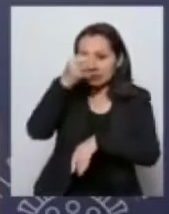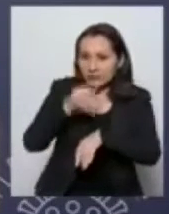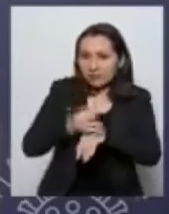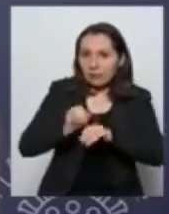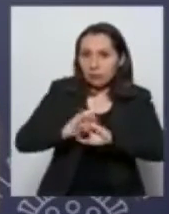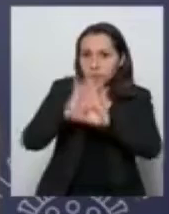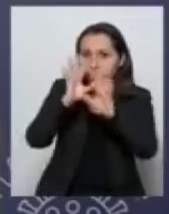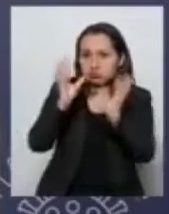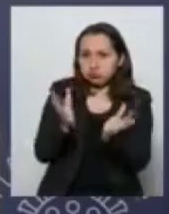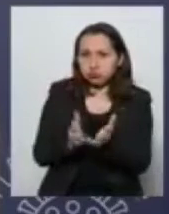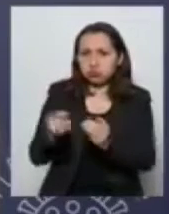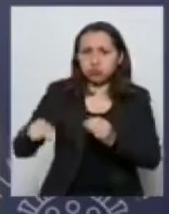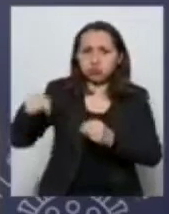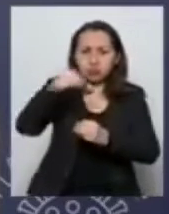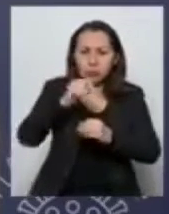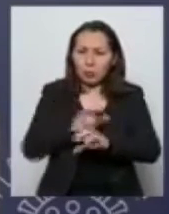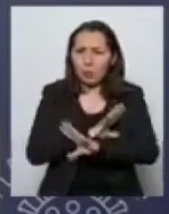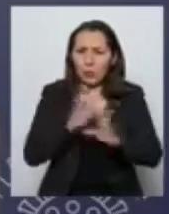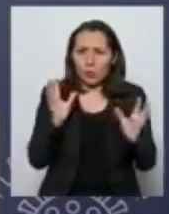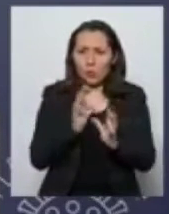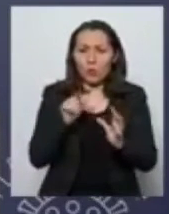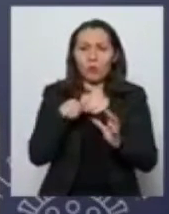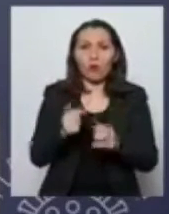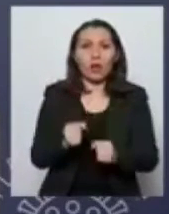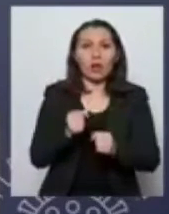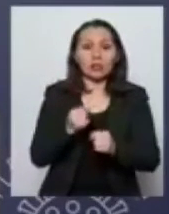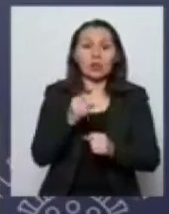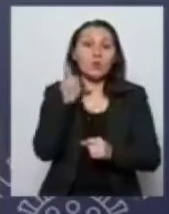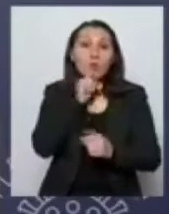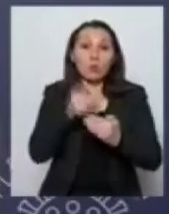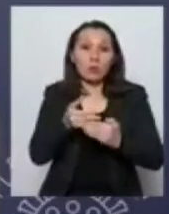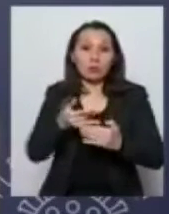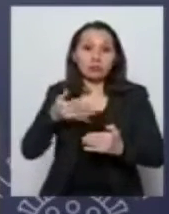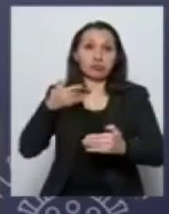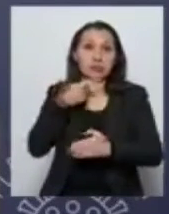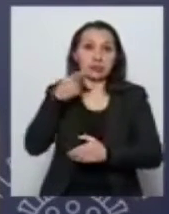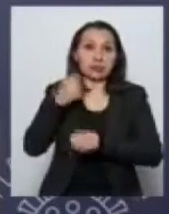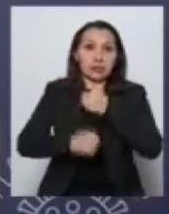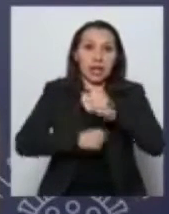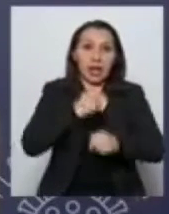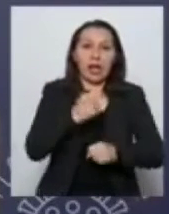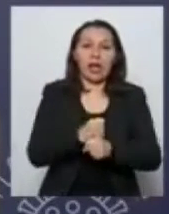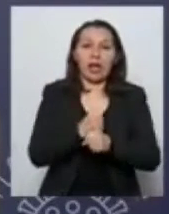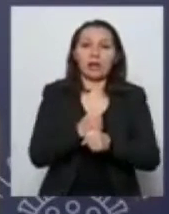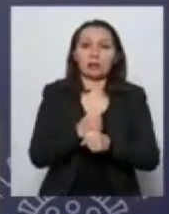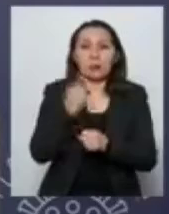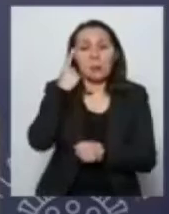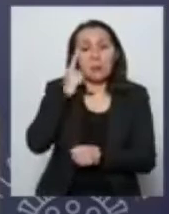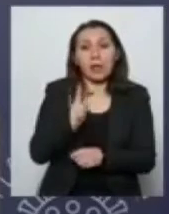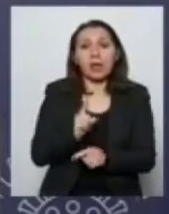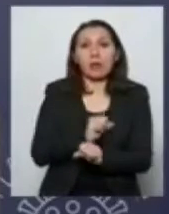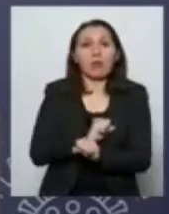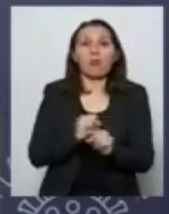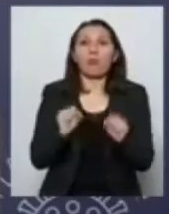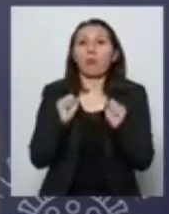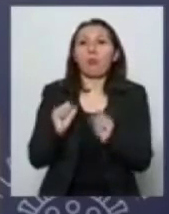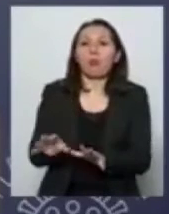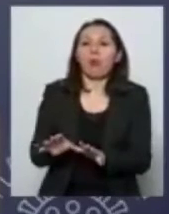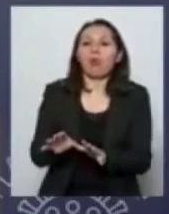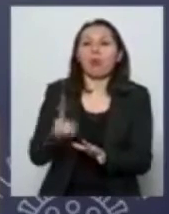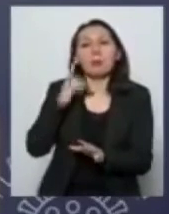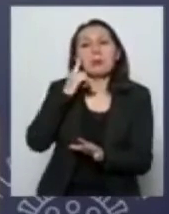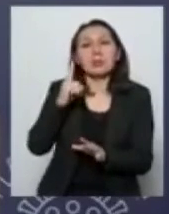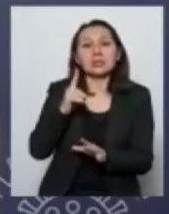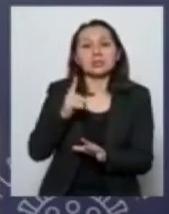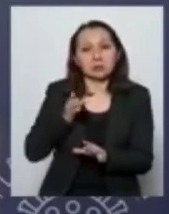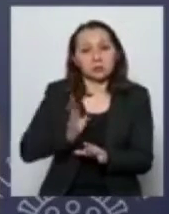enfrenta el mundo, la más severa, la más grave en los últimos 100 años. Pero no podemos dejar